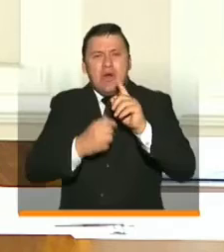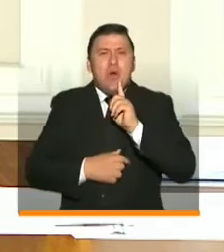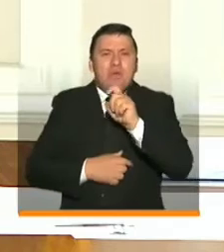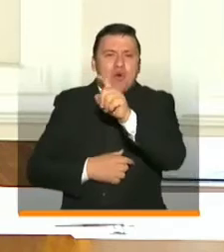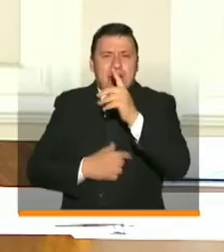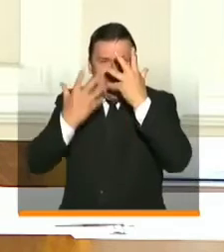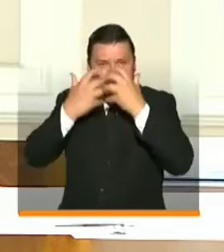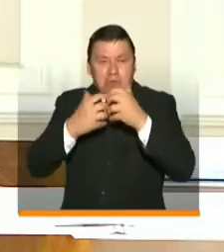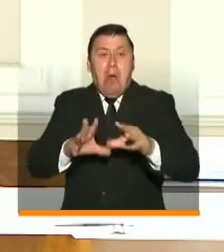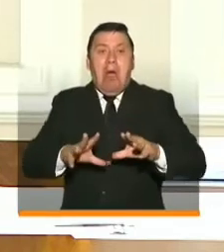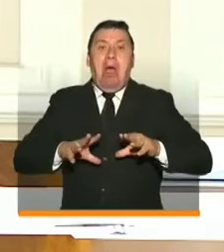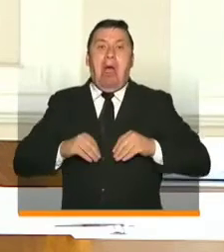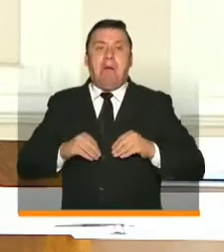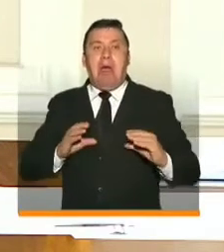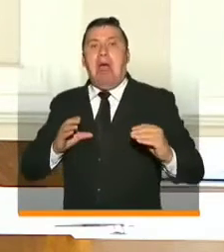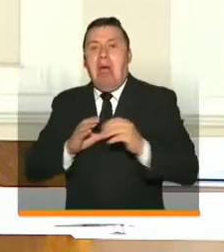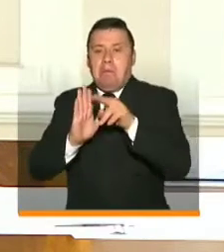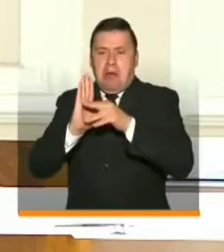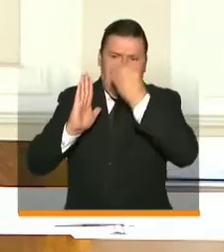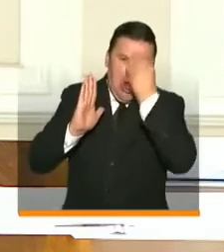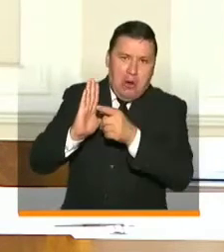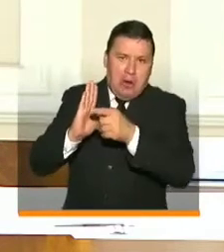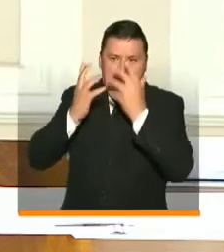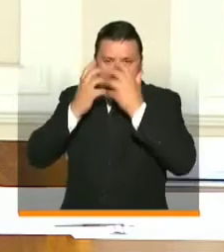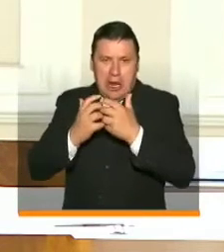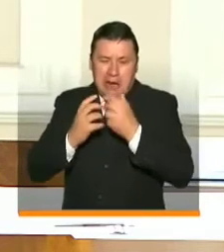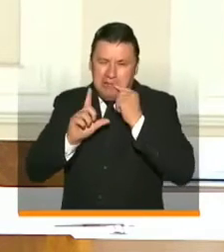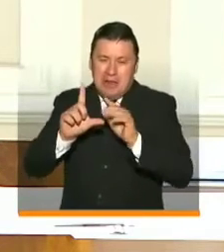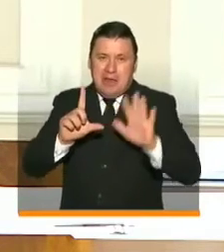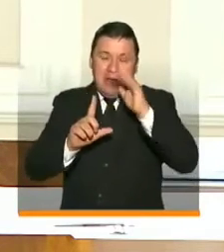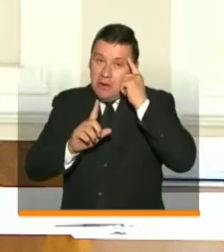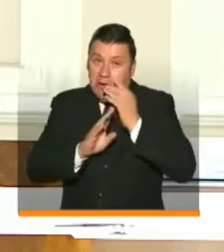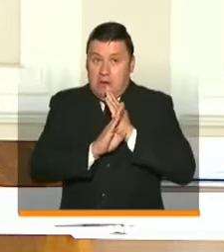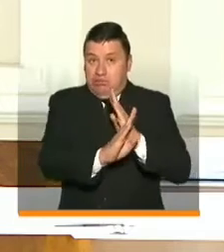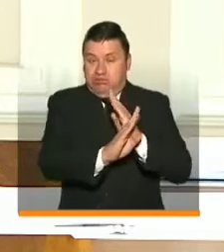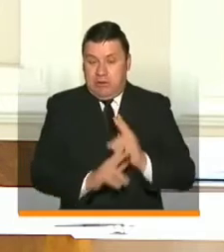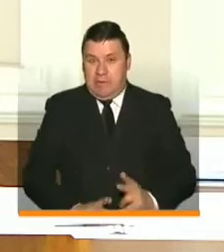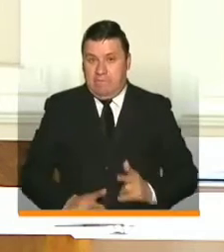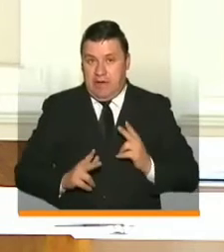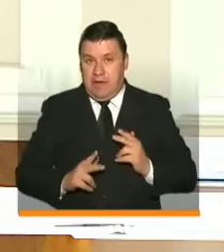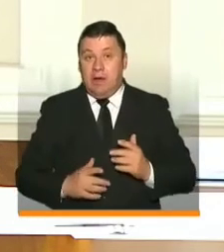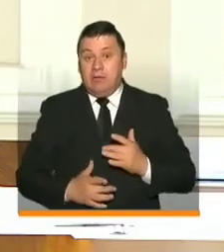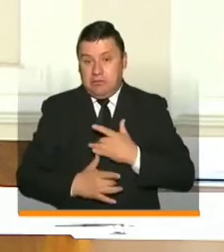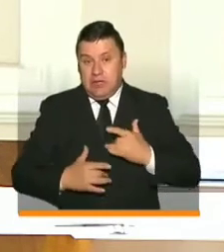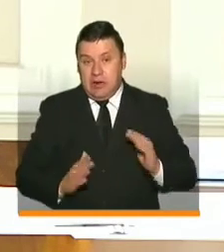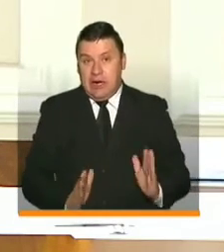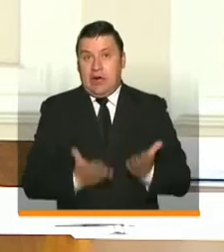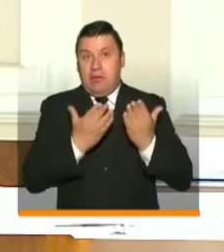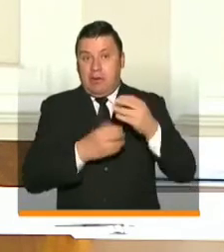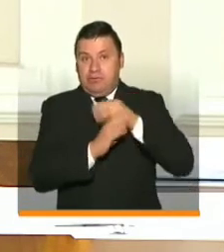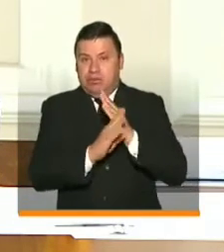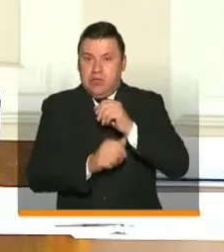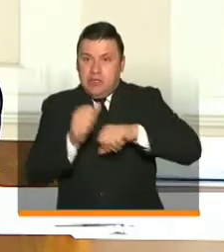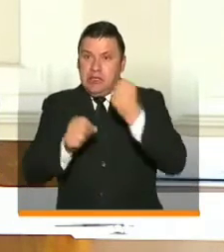Bucaramanga que se va adaptando, teniendo ese balance entre la protección de la vida y la salud y también una recuperación ordenada de